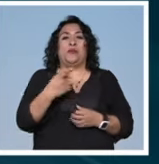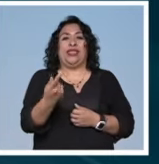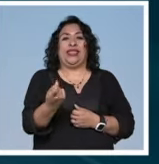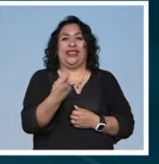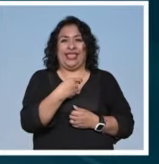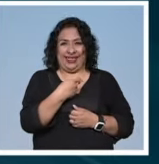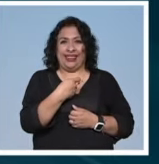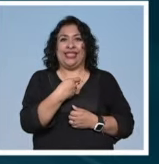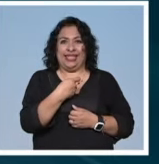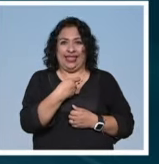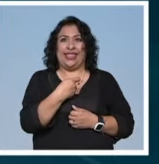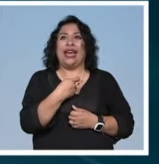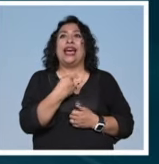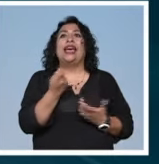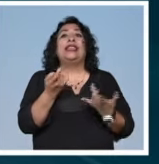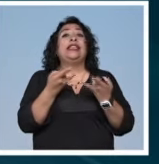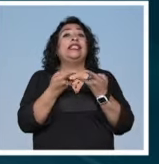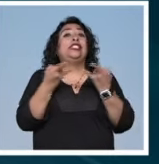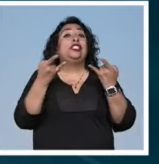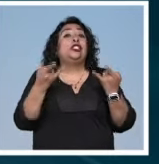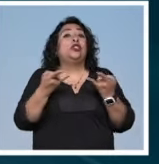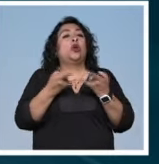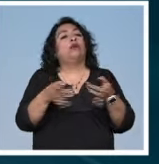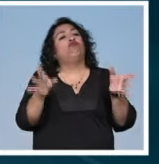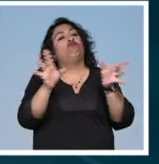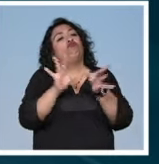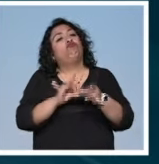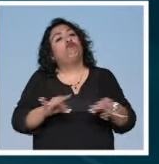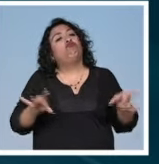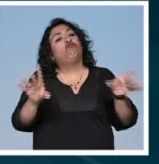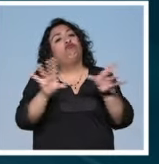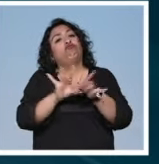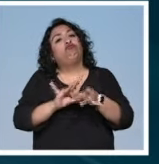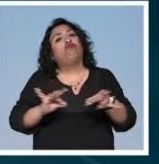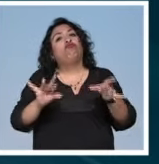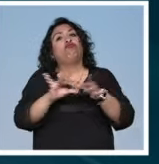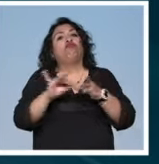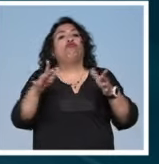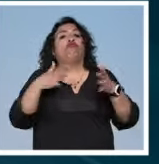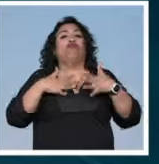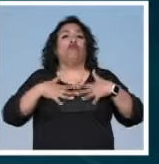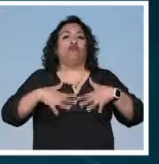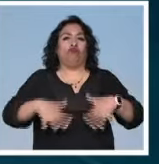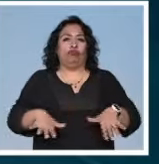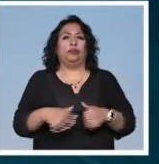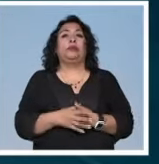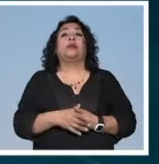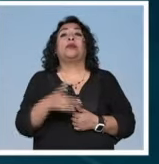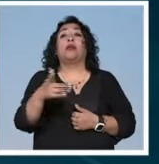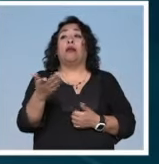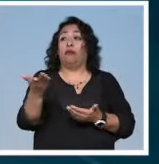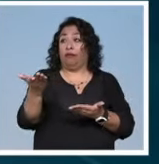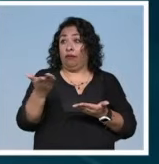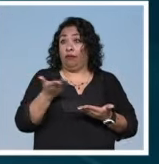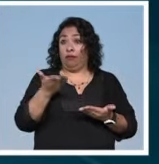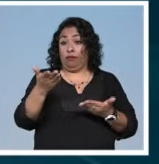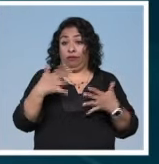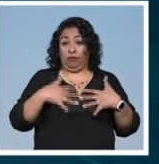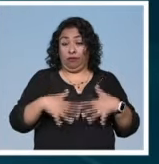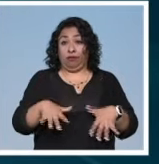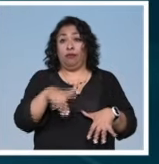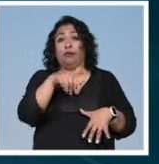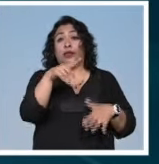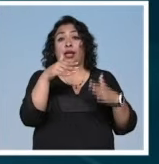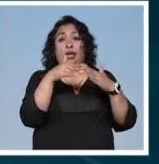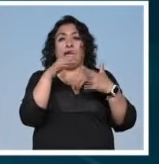identidad, estamos hablando de historias que se cuentan a través del textil. El recibimiento que estos textiles tuvieron